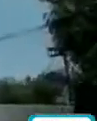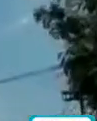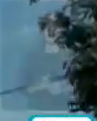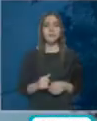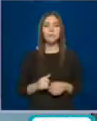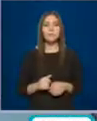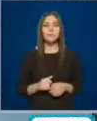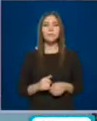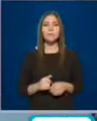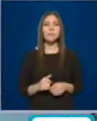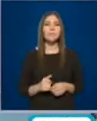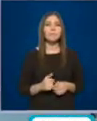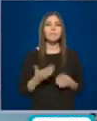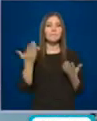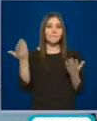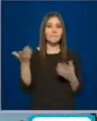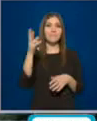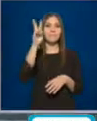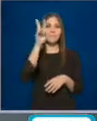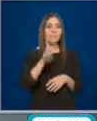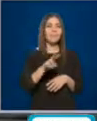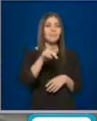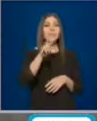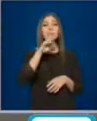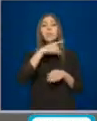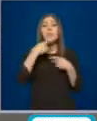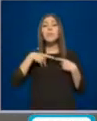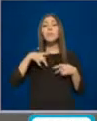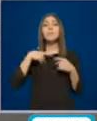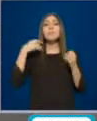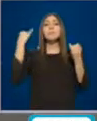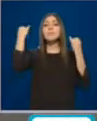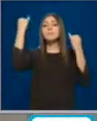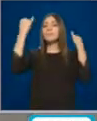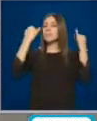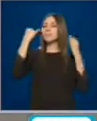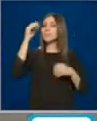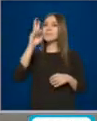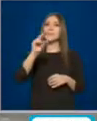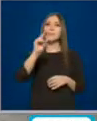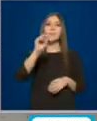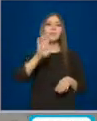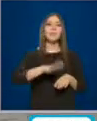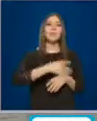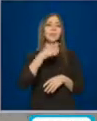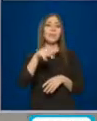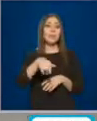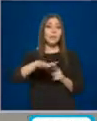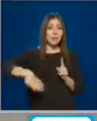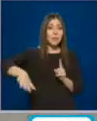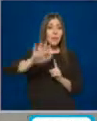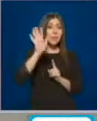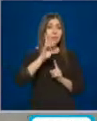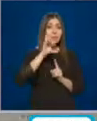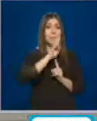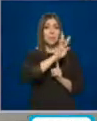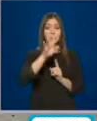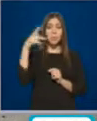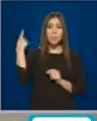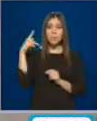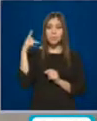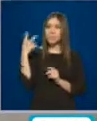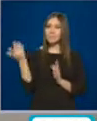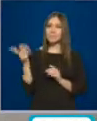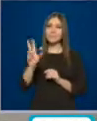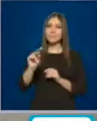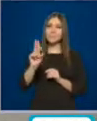¿A poco no, tío Alberto? Ni se haga las ilusiones a usted, porque no estamos en Puebla. No, que vamos a estar